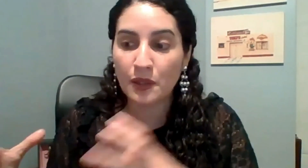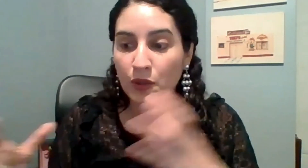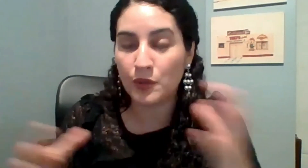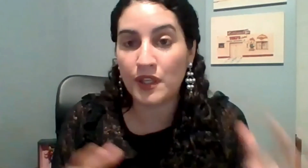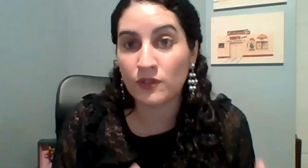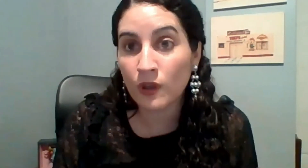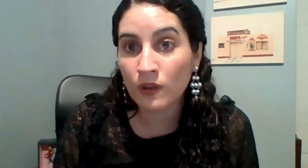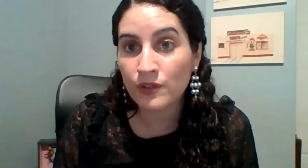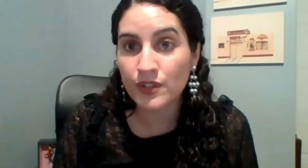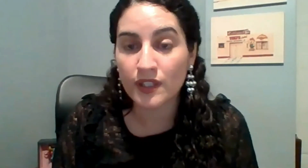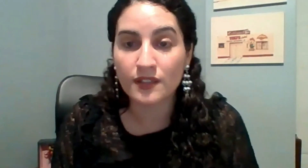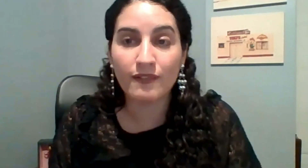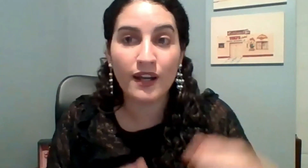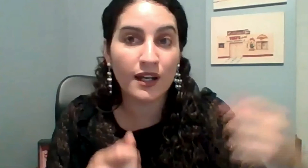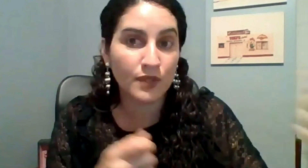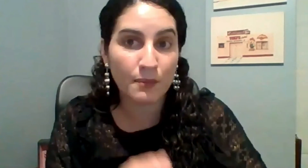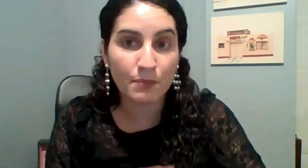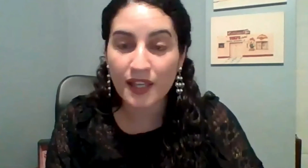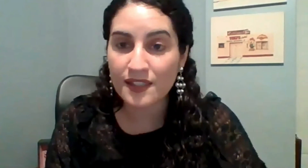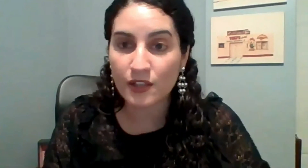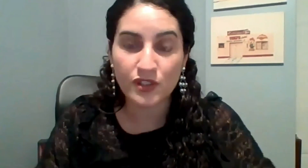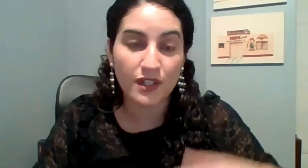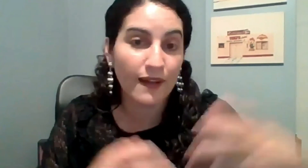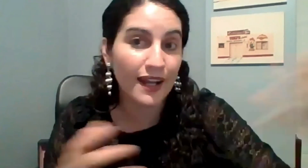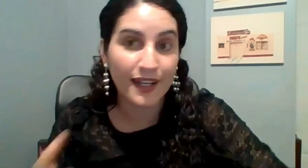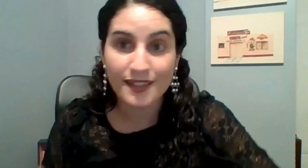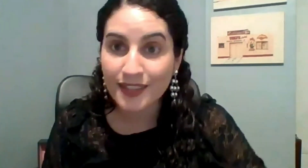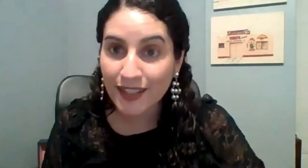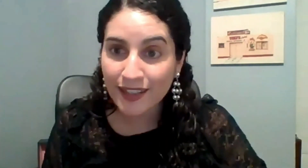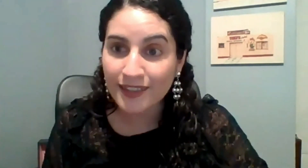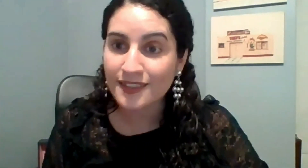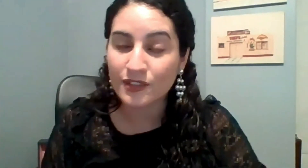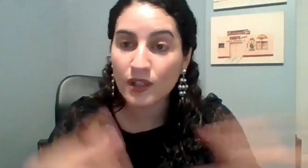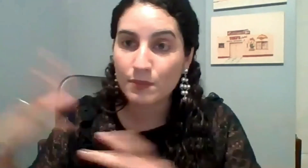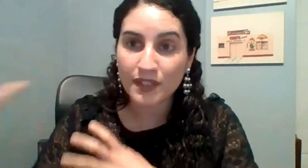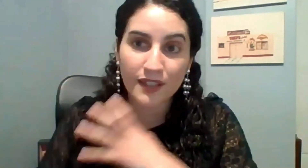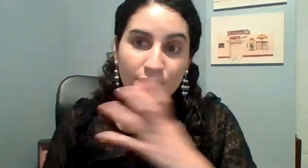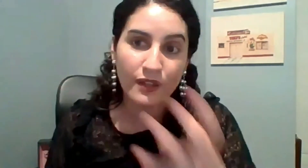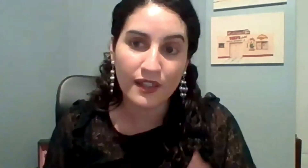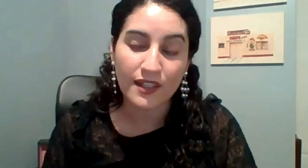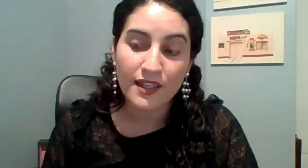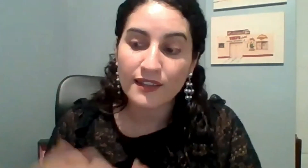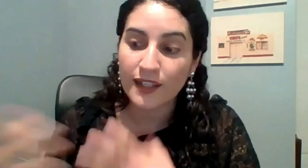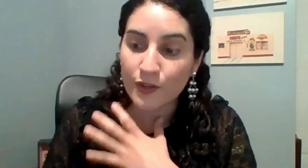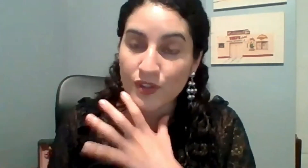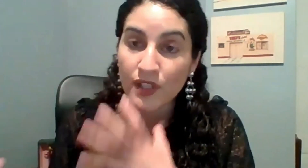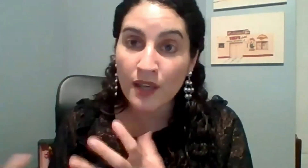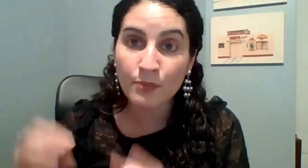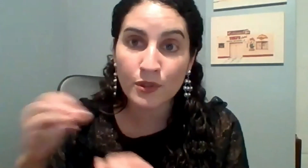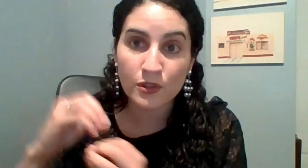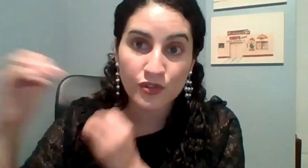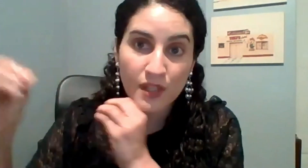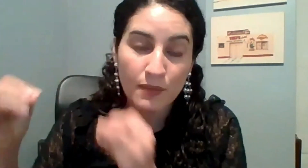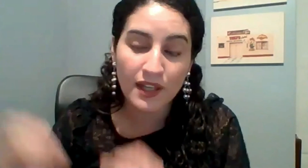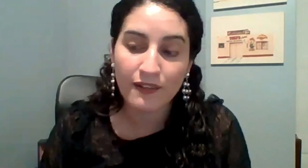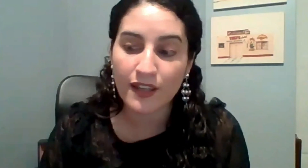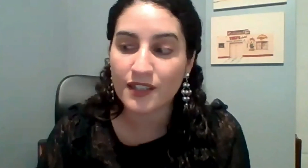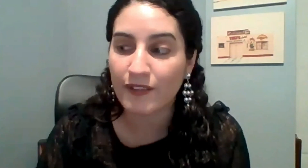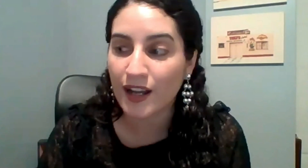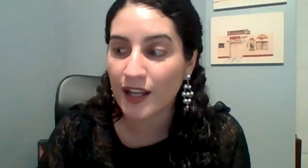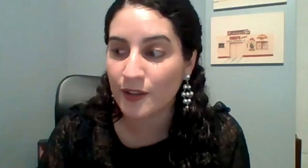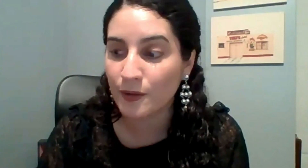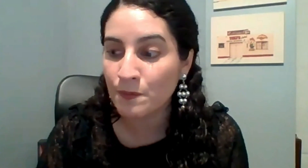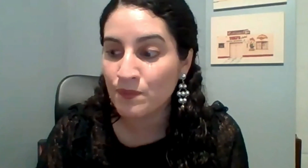si es que lo incluye en dos, si es que trabaja una pieza o si trabaja las tres, ¿no? Dependiendo de los tiempos, los temas que